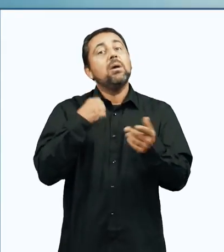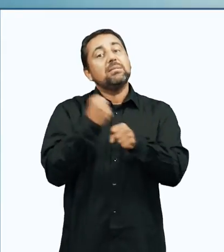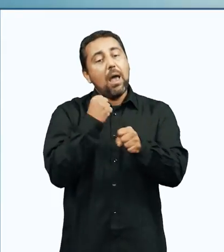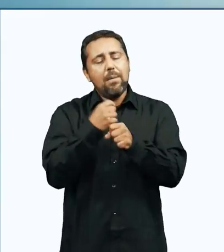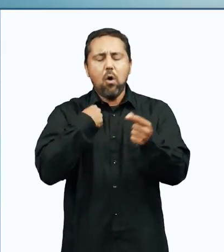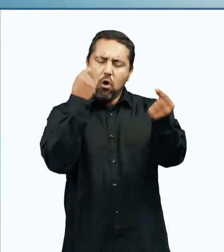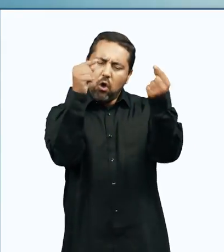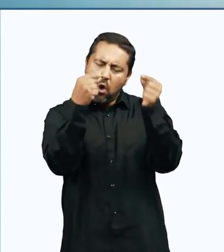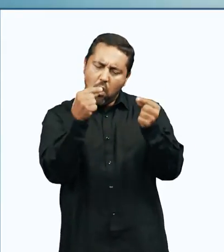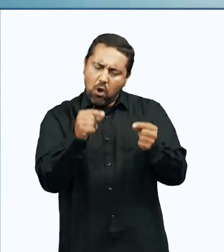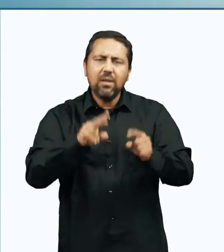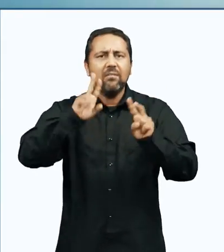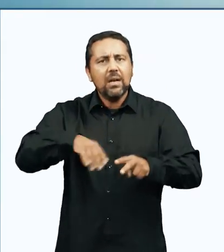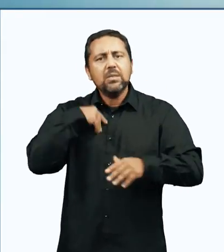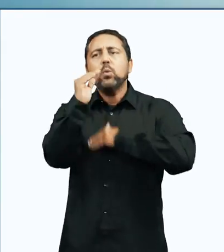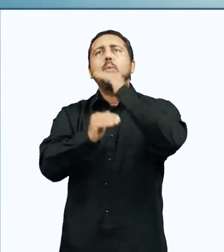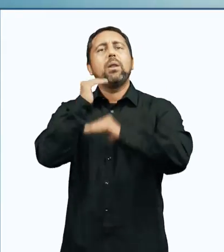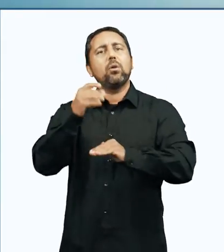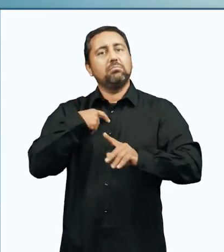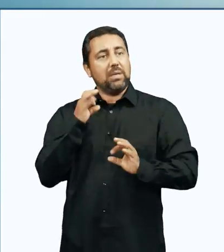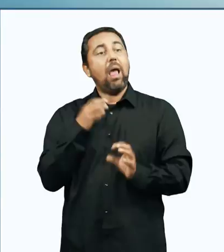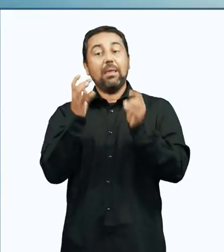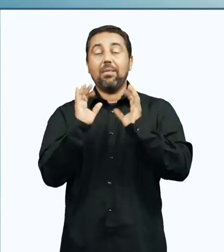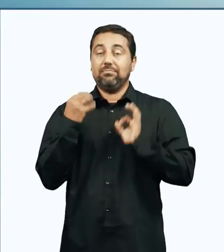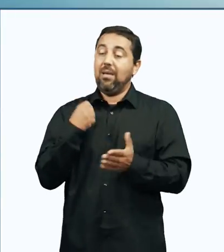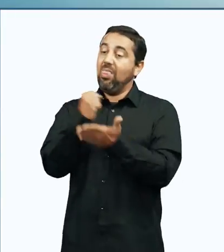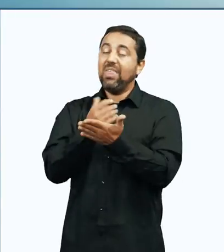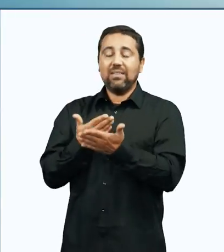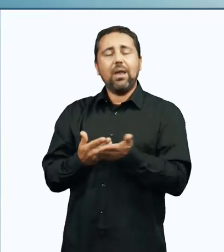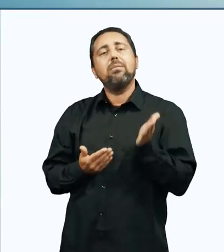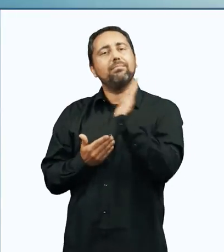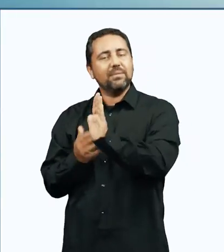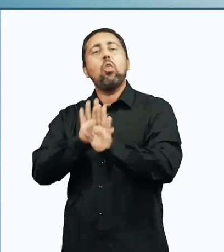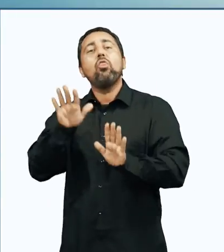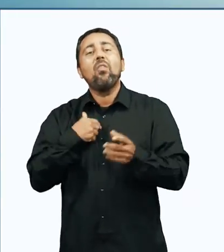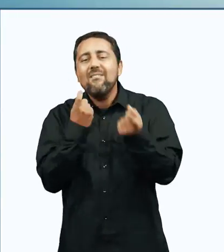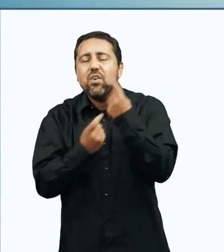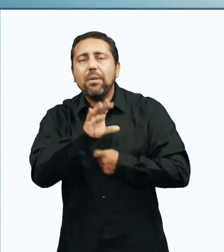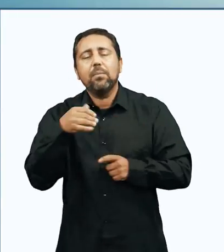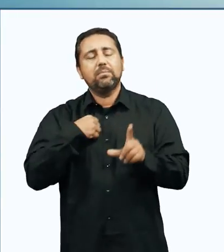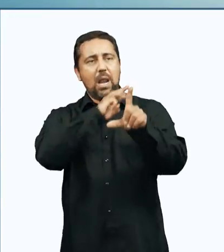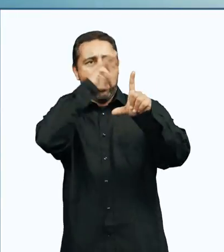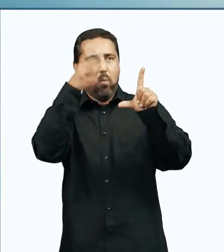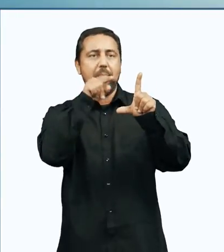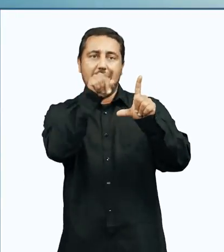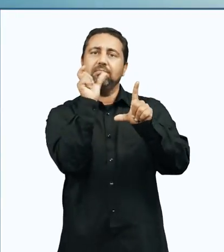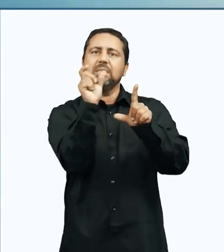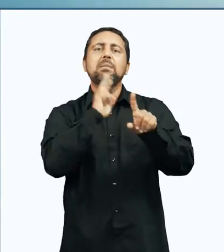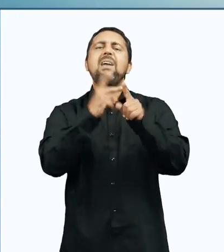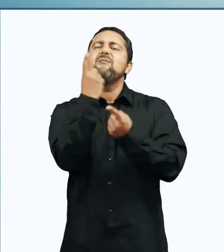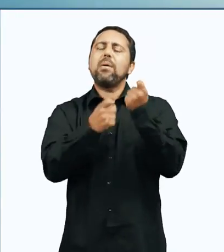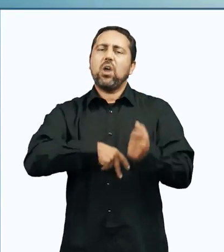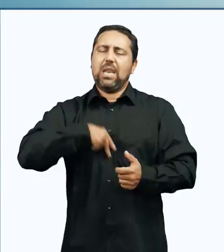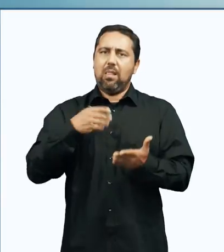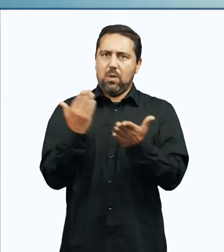periodos en los que se efectúa la corrección del trabajo y la certificación de superación de la actividad se encuentran disponibles en la web y en la información general